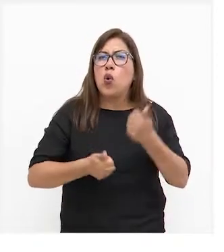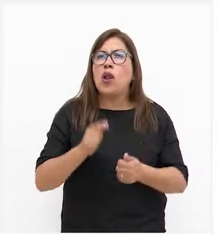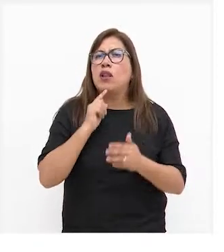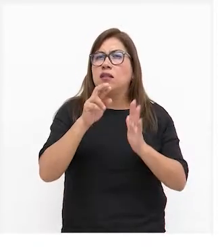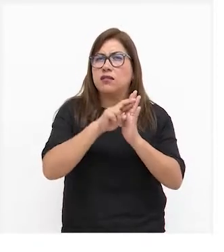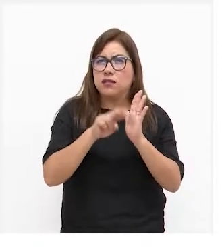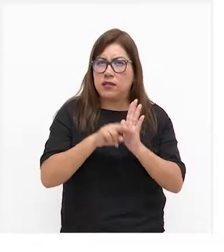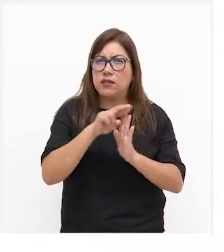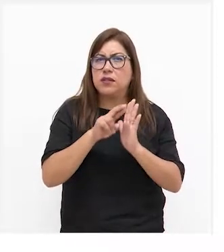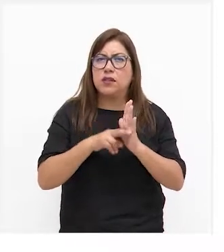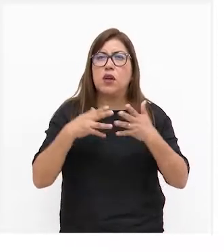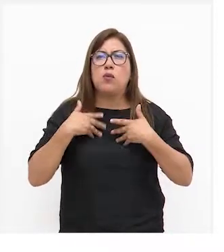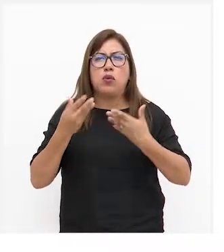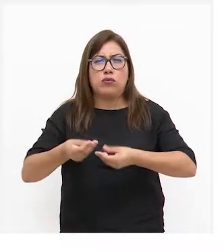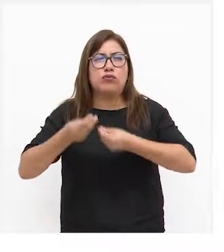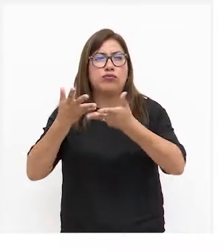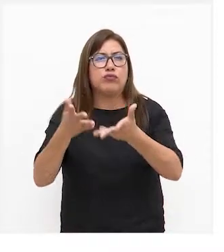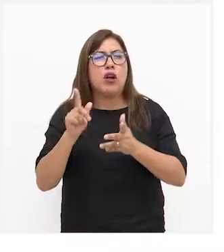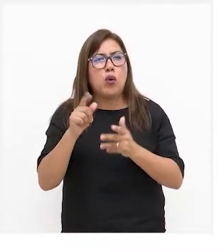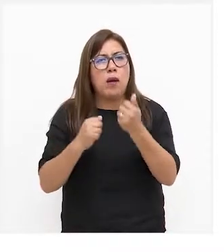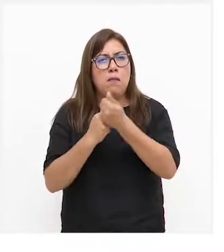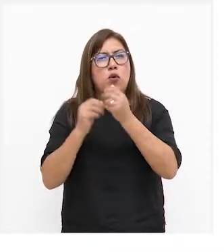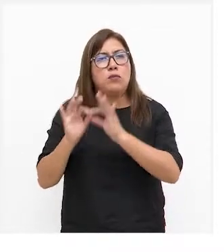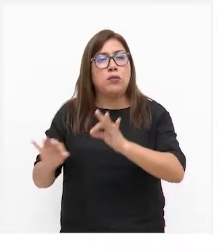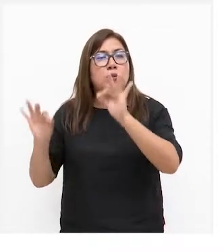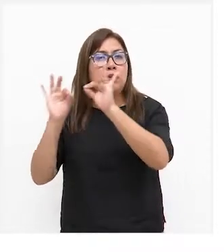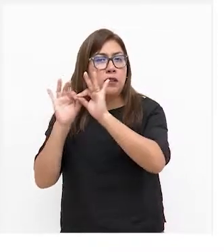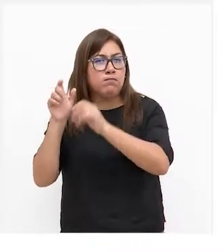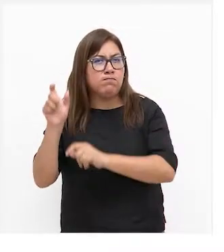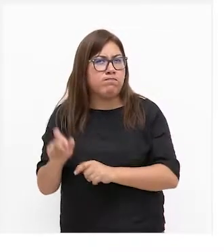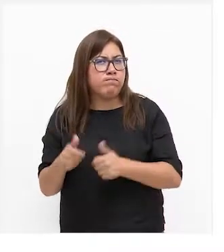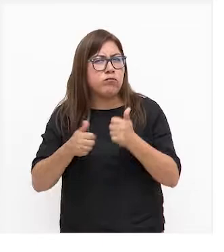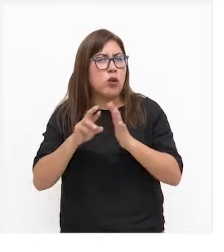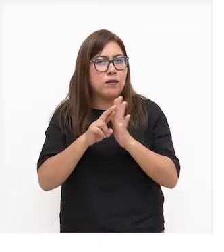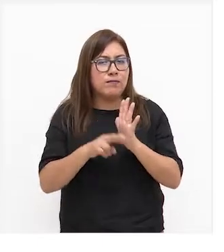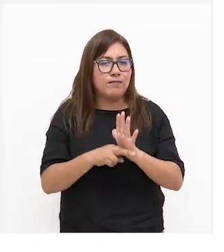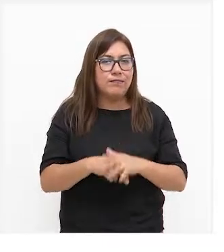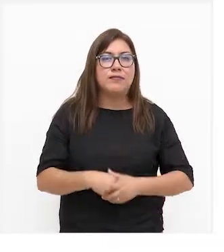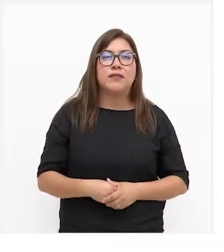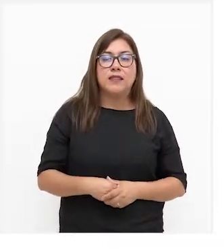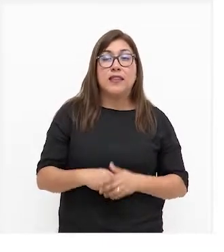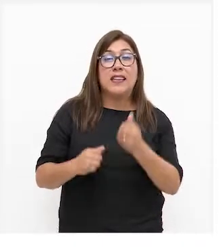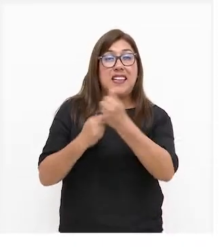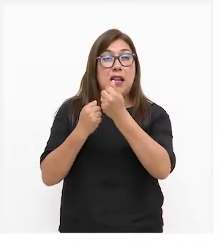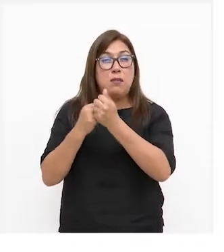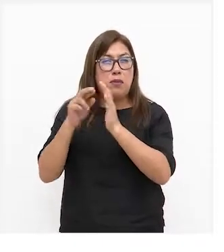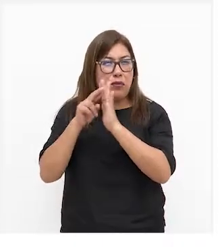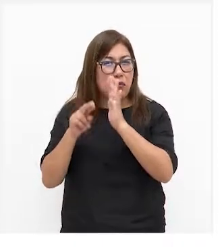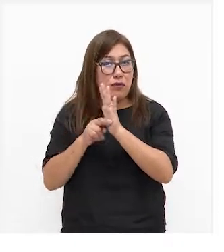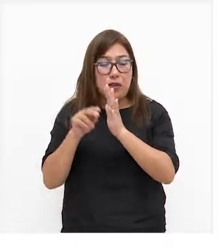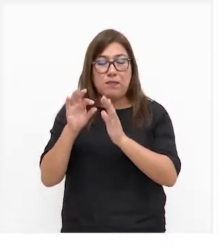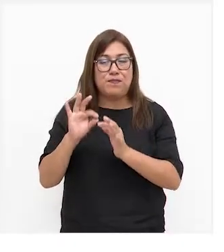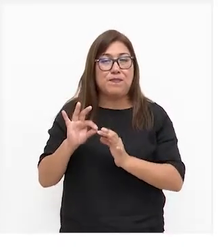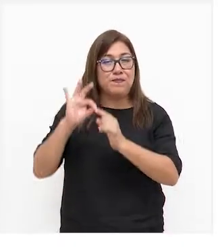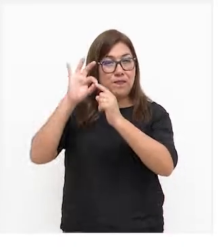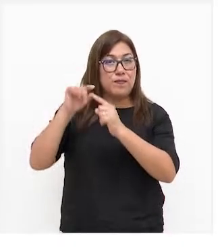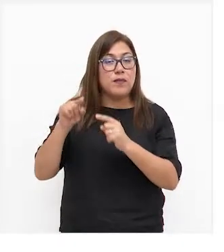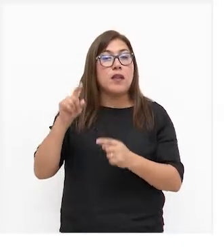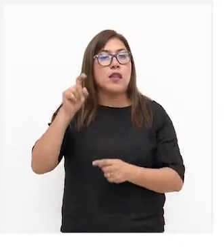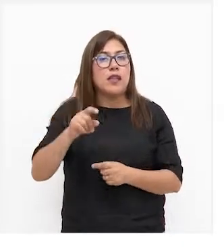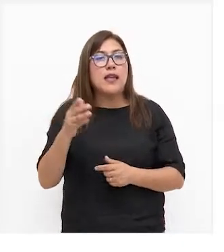son los requisitos para designar un apoyo excepcional? El apoyo excepcional será quien conozca